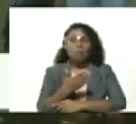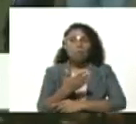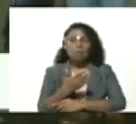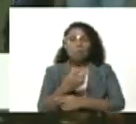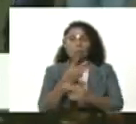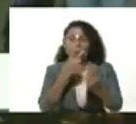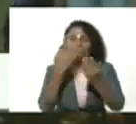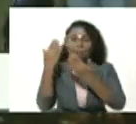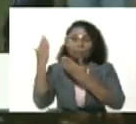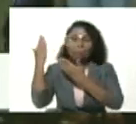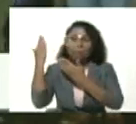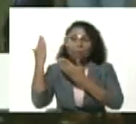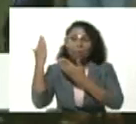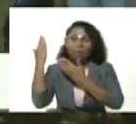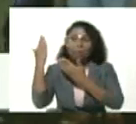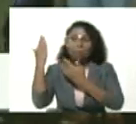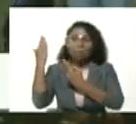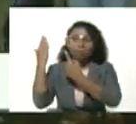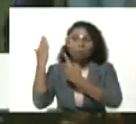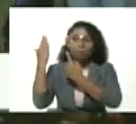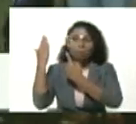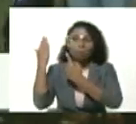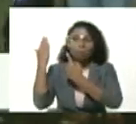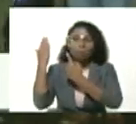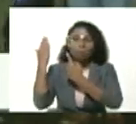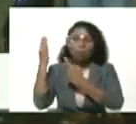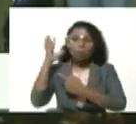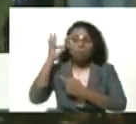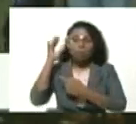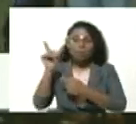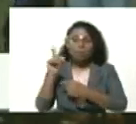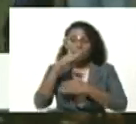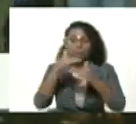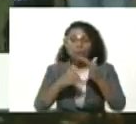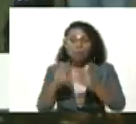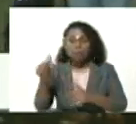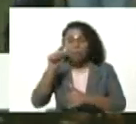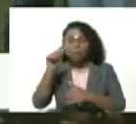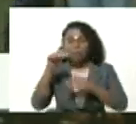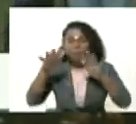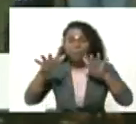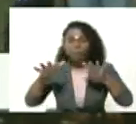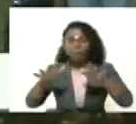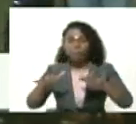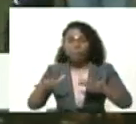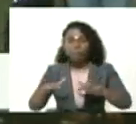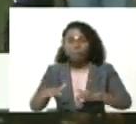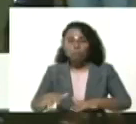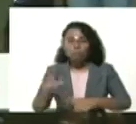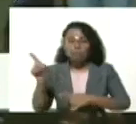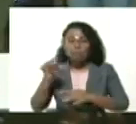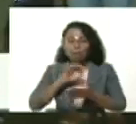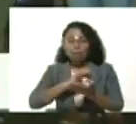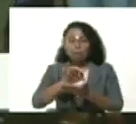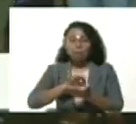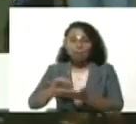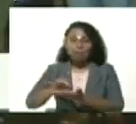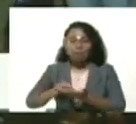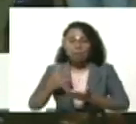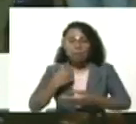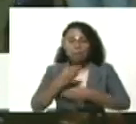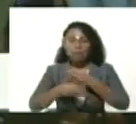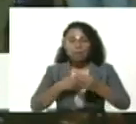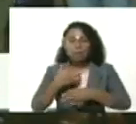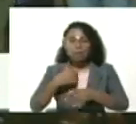apreciar que por lo pronto está bajo una buena parte bajo las aguas, pero pronto, con el favor de Dios y toda esa estrategia que hice referencia